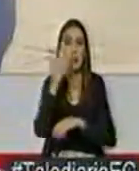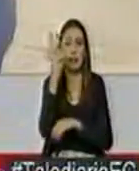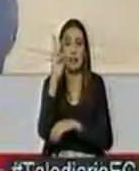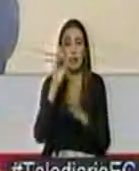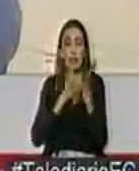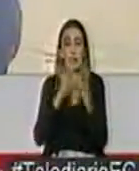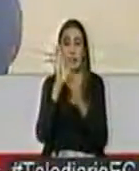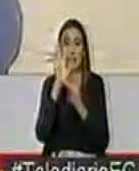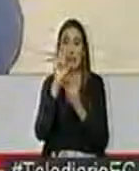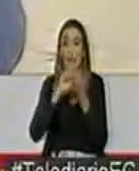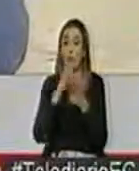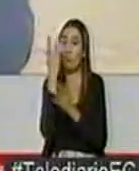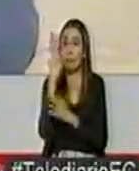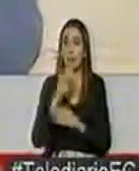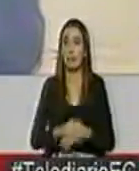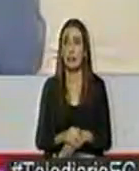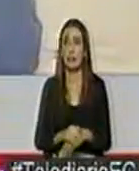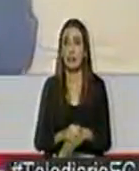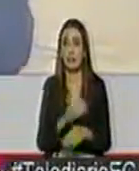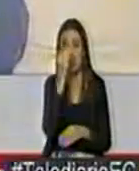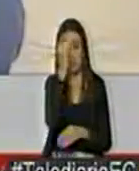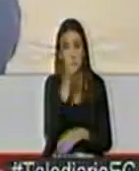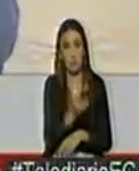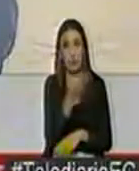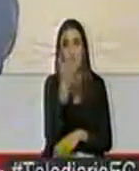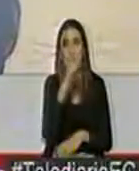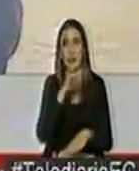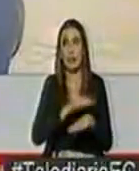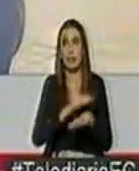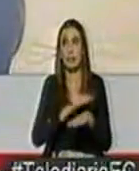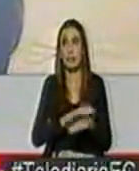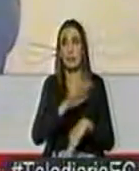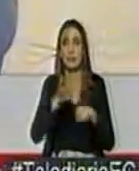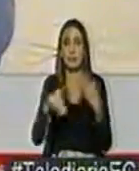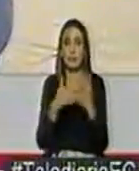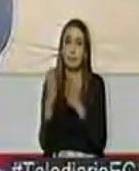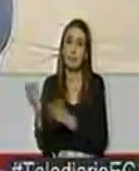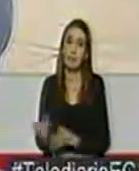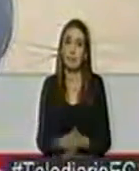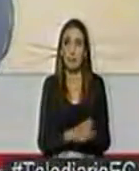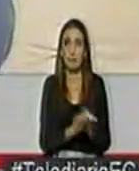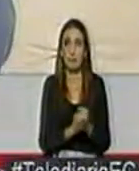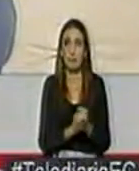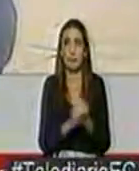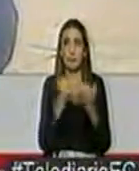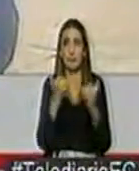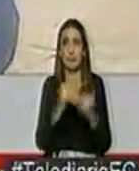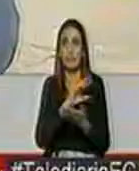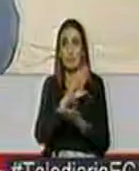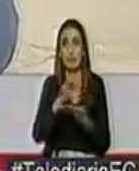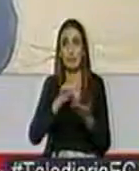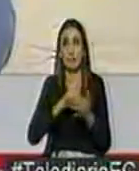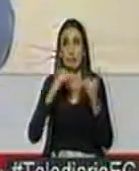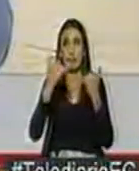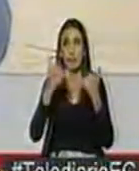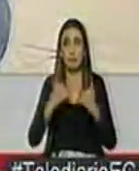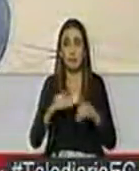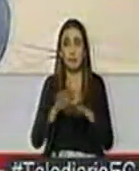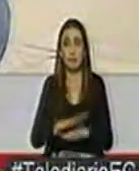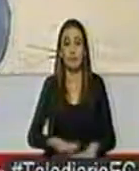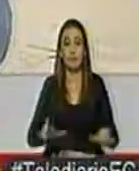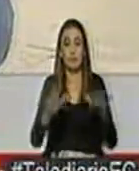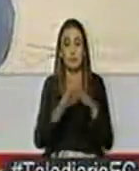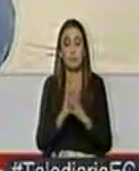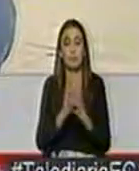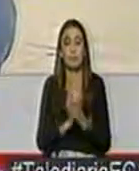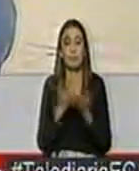de 2016. Presidente, buenos días, gracias por acompañarnos aquí en Manabí, en la provincia de Manabí. Bueno, ¿cuáles son